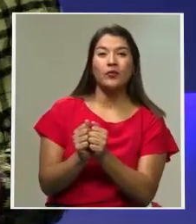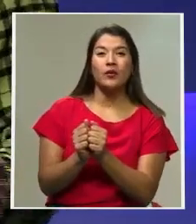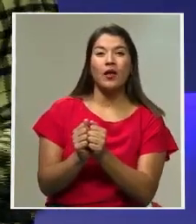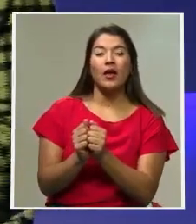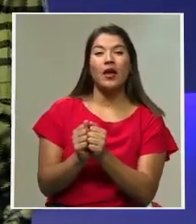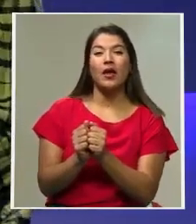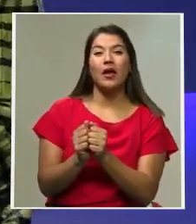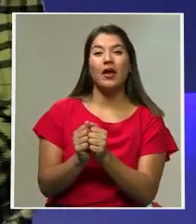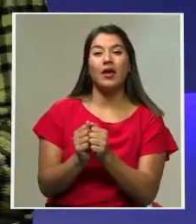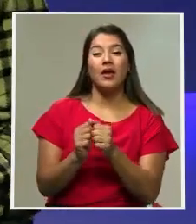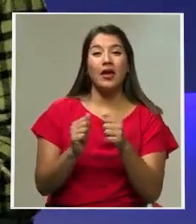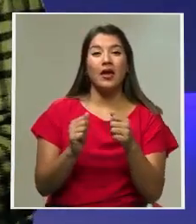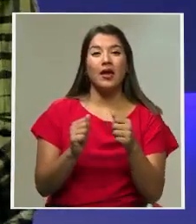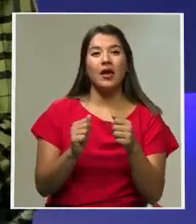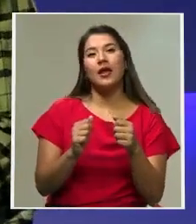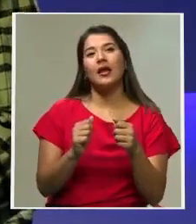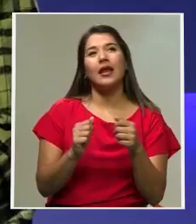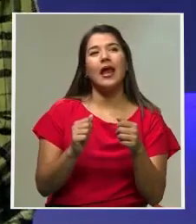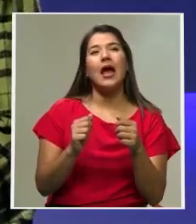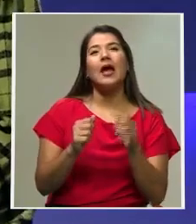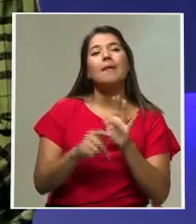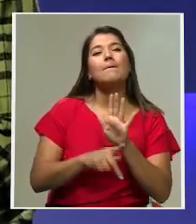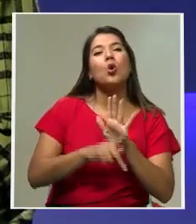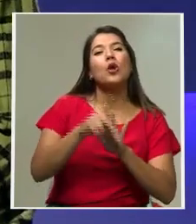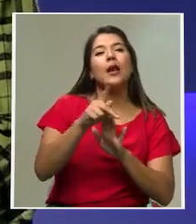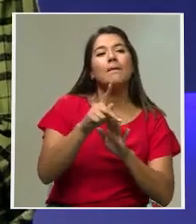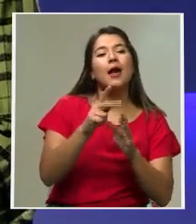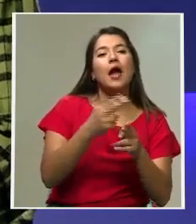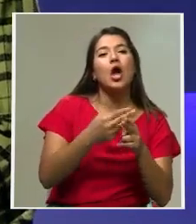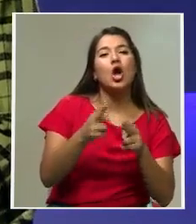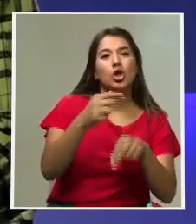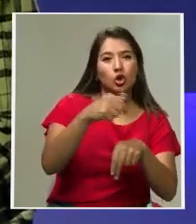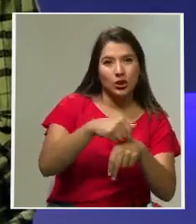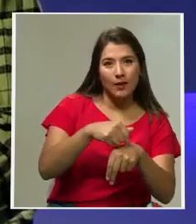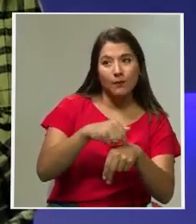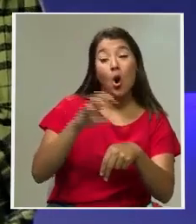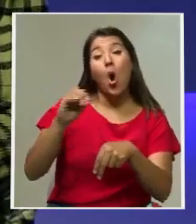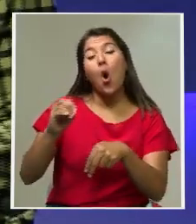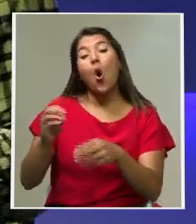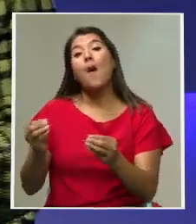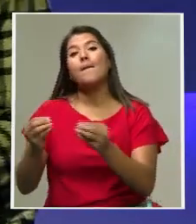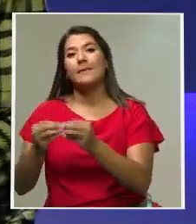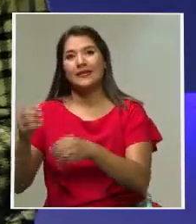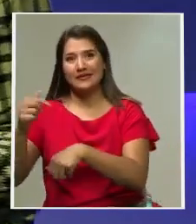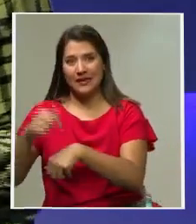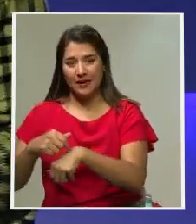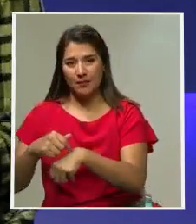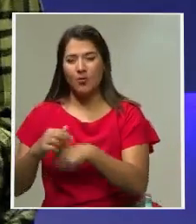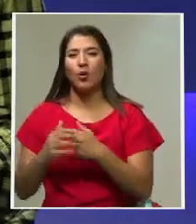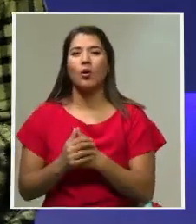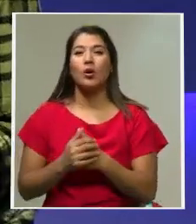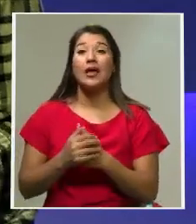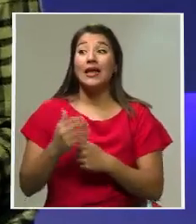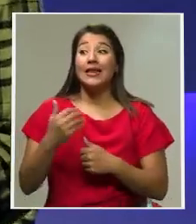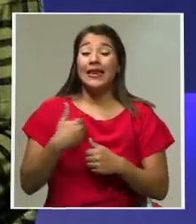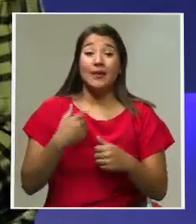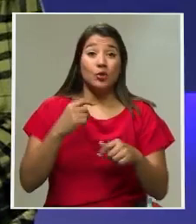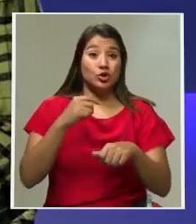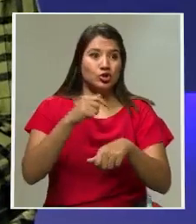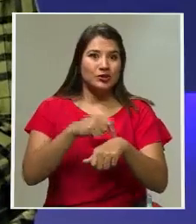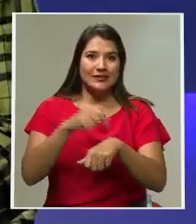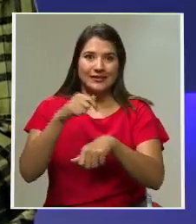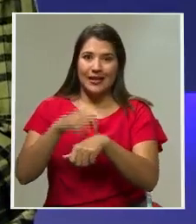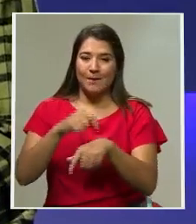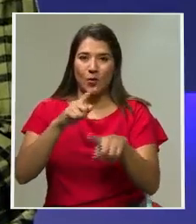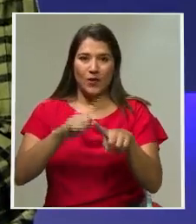en comparación con el relato de corto aliento, que es un poco a lo que me refería con el asunto de los tiempos. Hay temporalidades distintas en